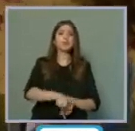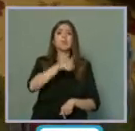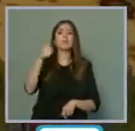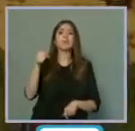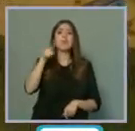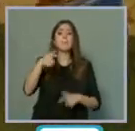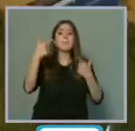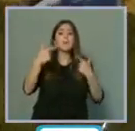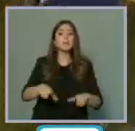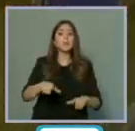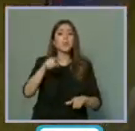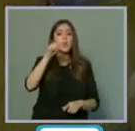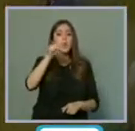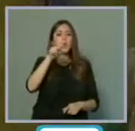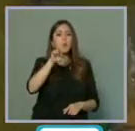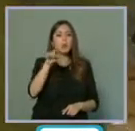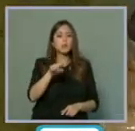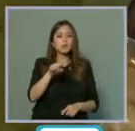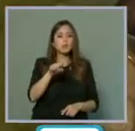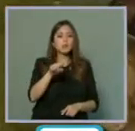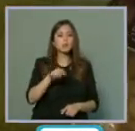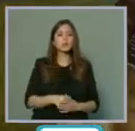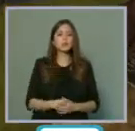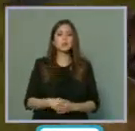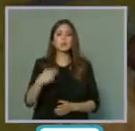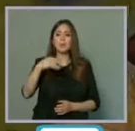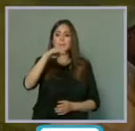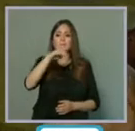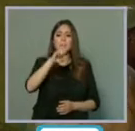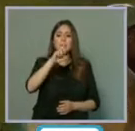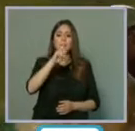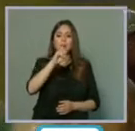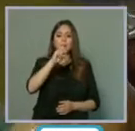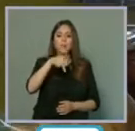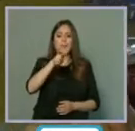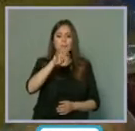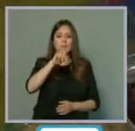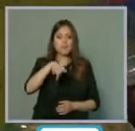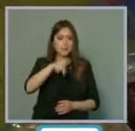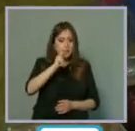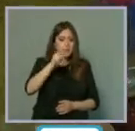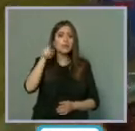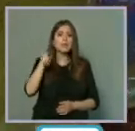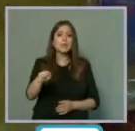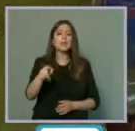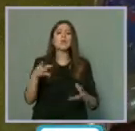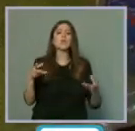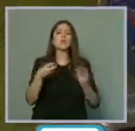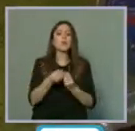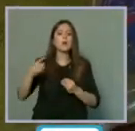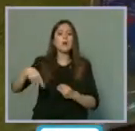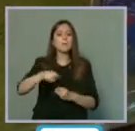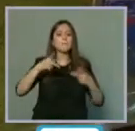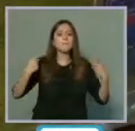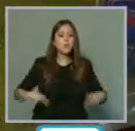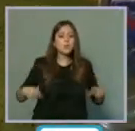nuez, ¿qué es? Se llama medavik. Este pastel de miel a todos nuestros clientes les